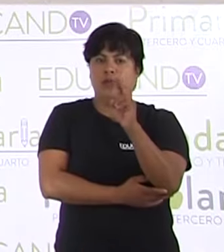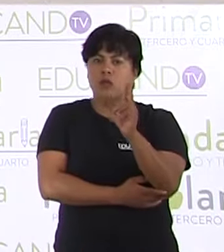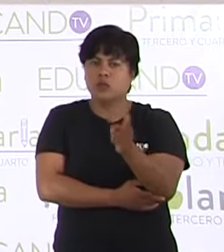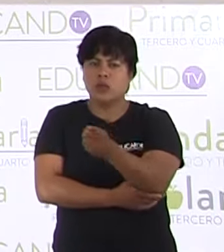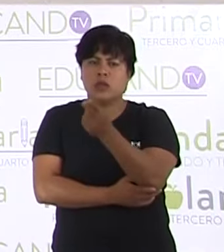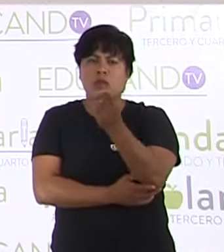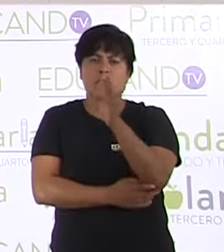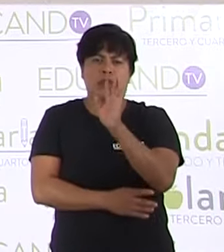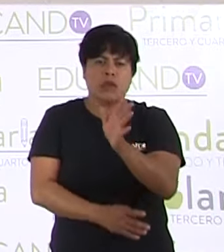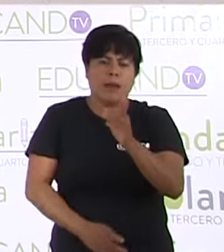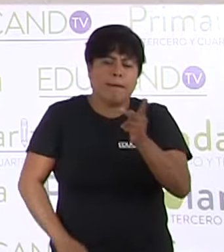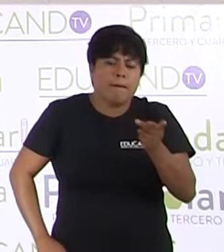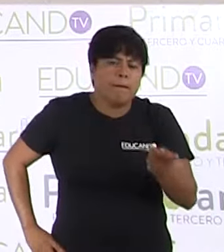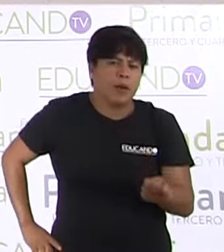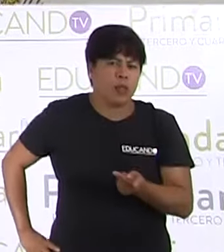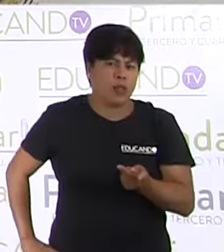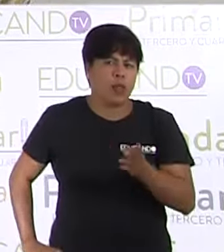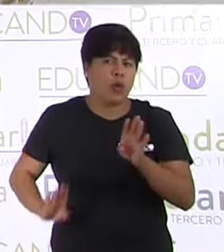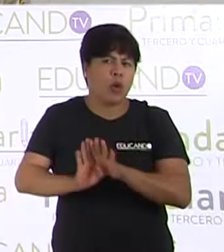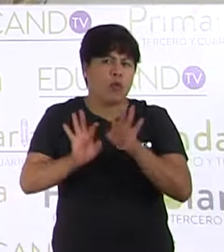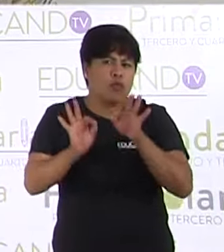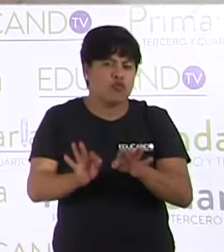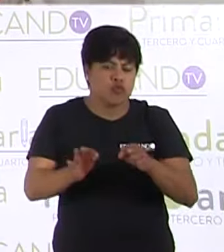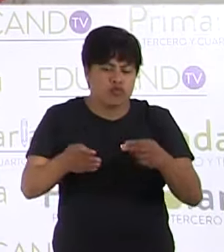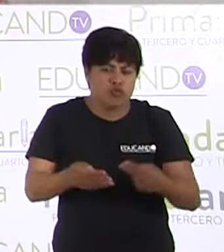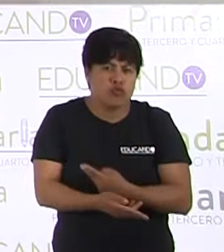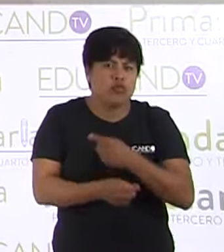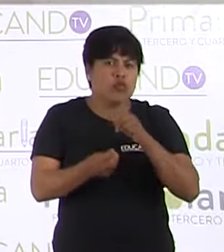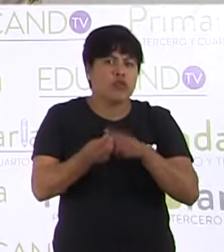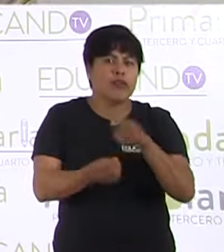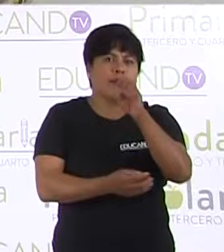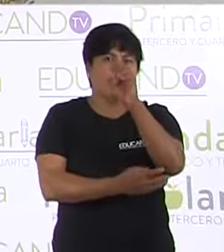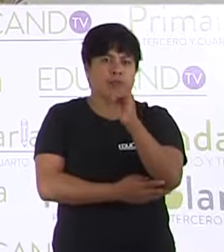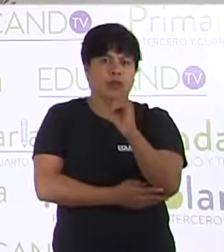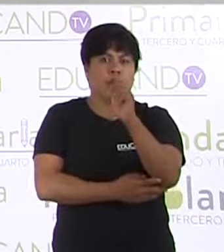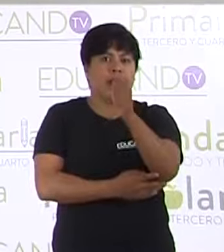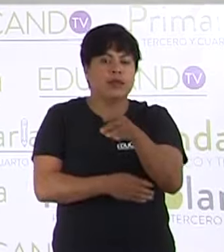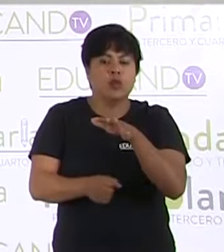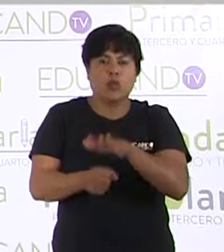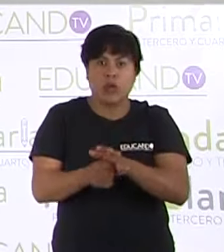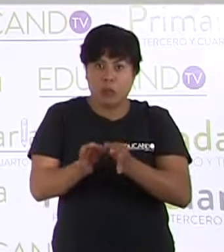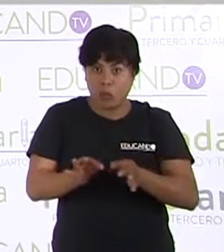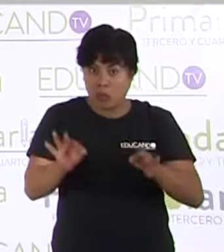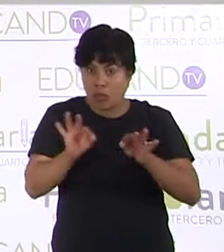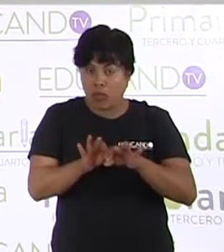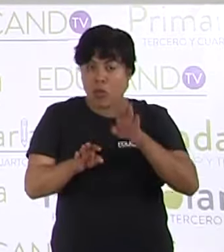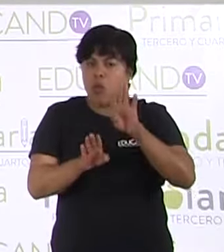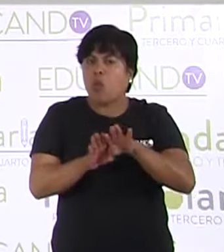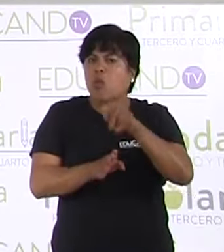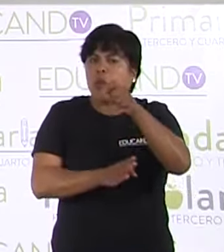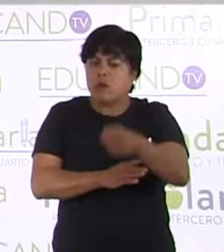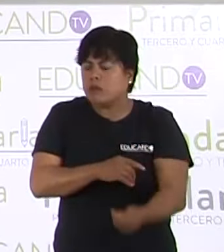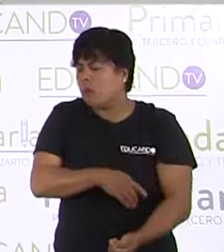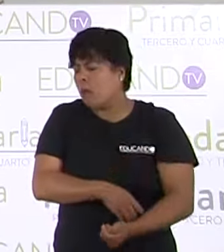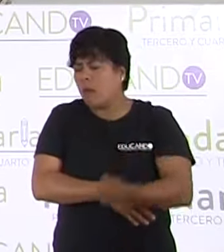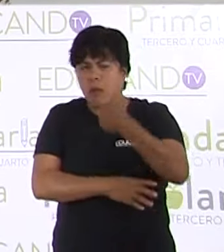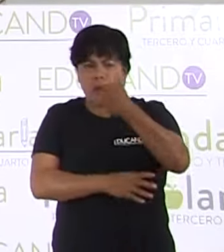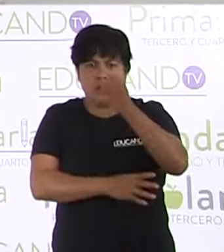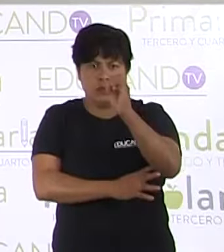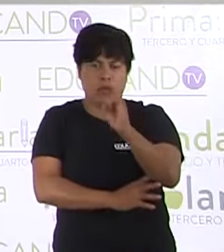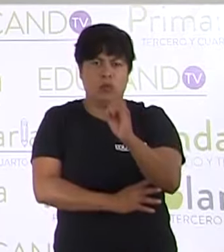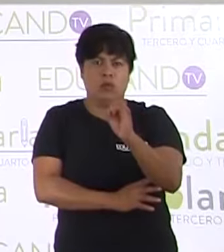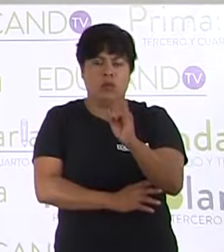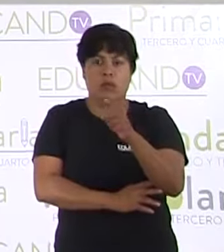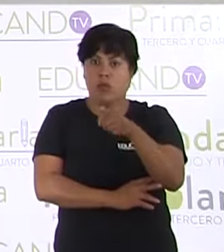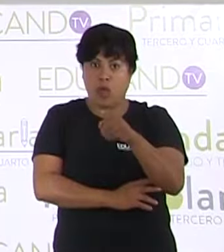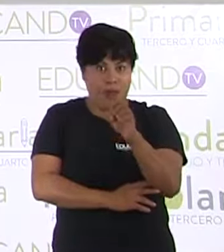se han preguntado el origen del cero eh qué tan importante es Cómo surgió Bueno pues si no